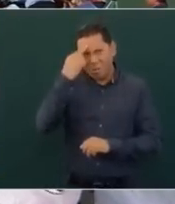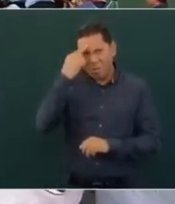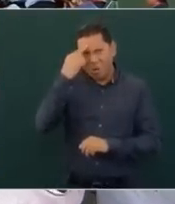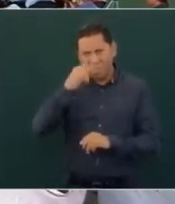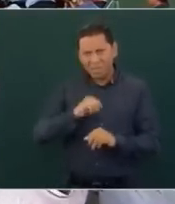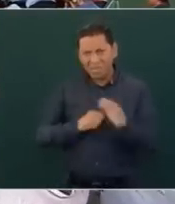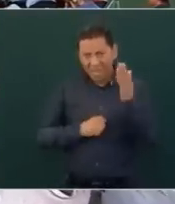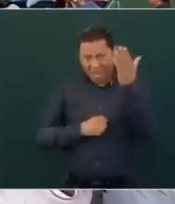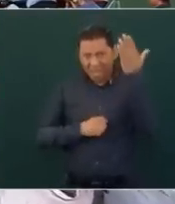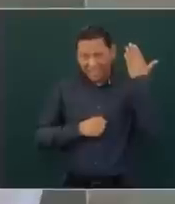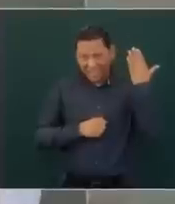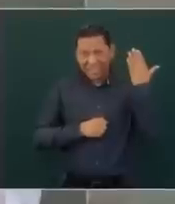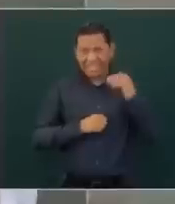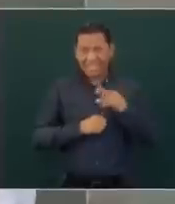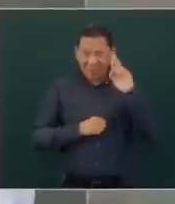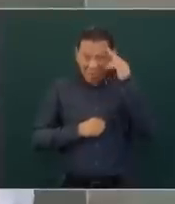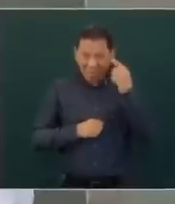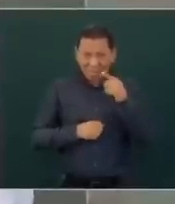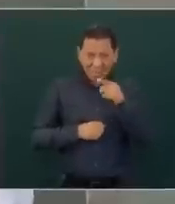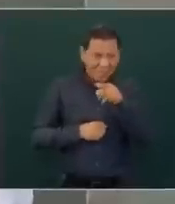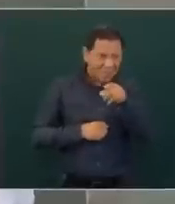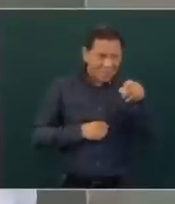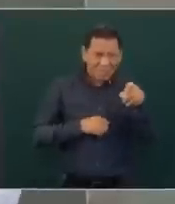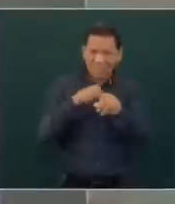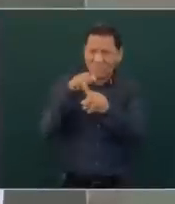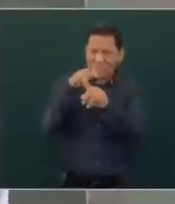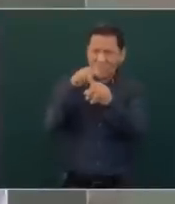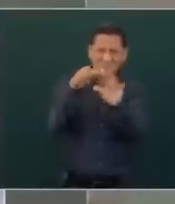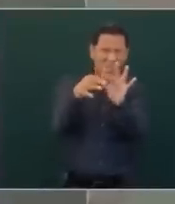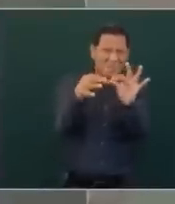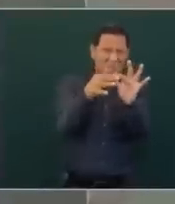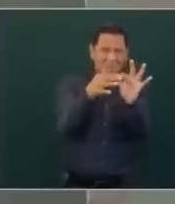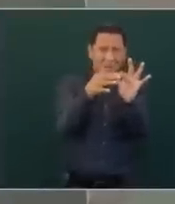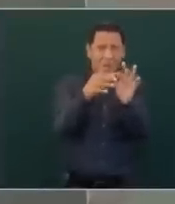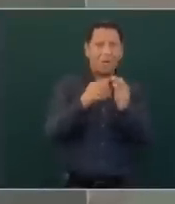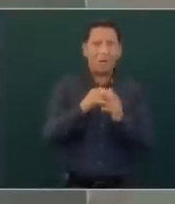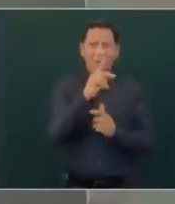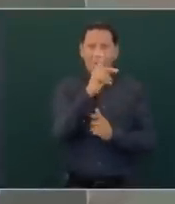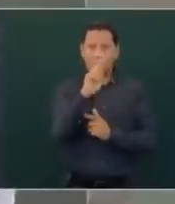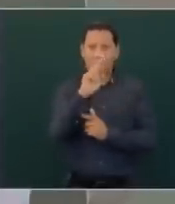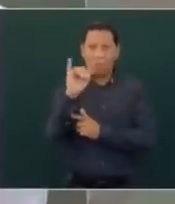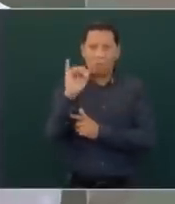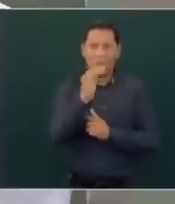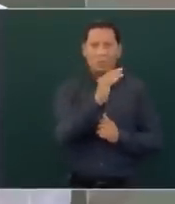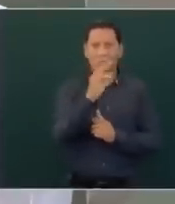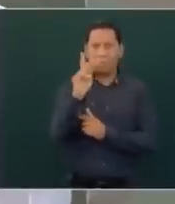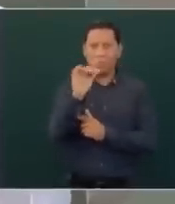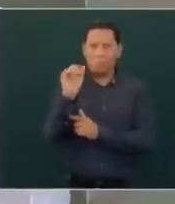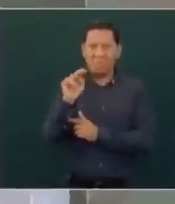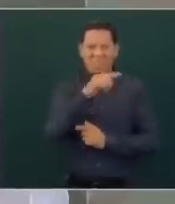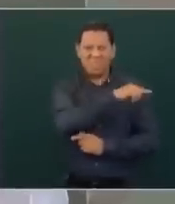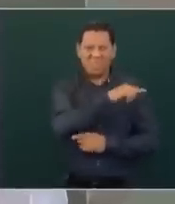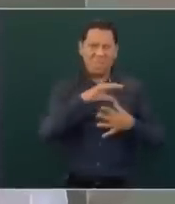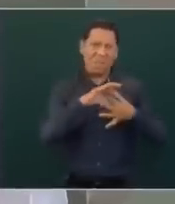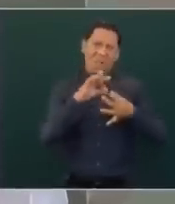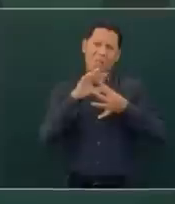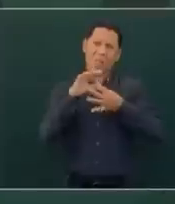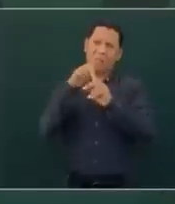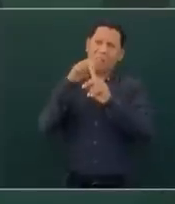cuánto engañaron de que eran distintos el PRI y el PAN.